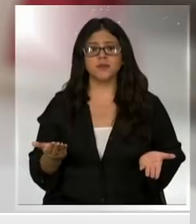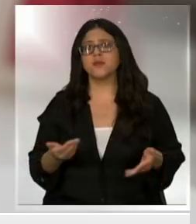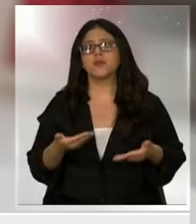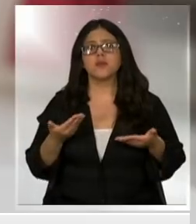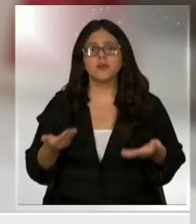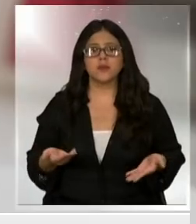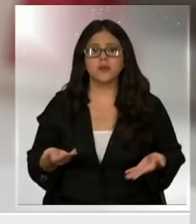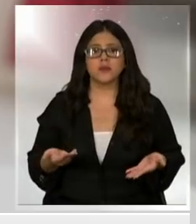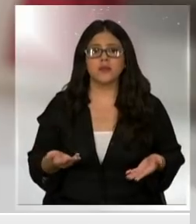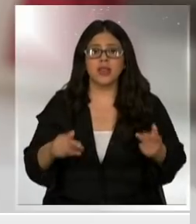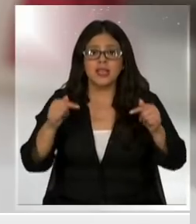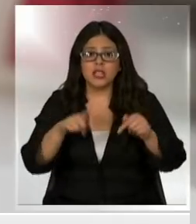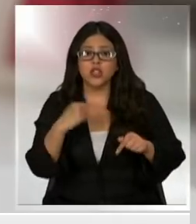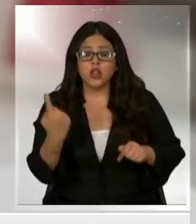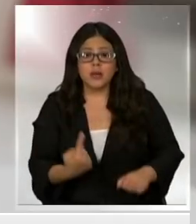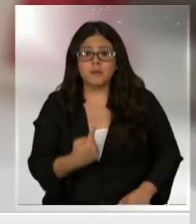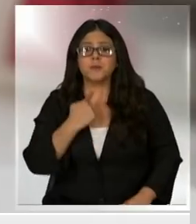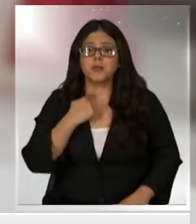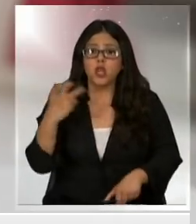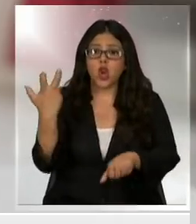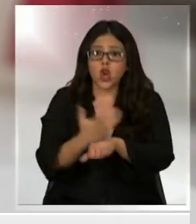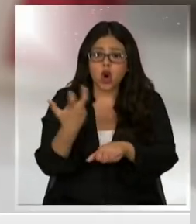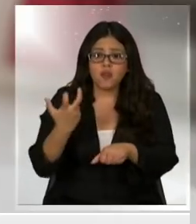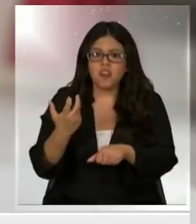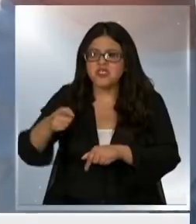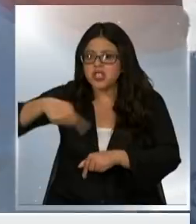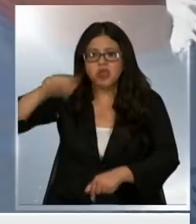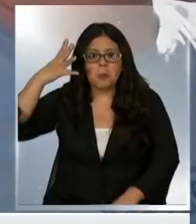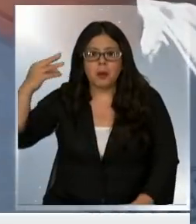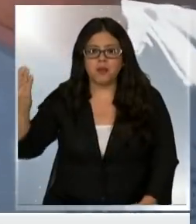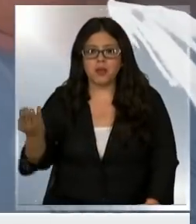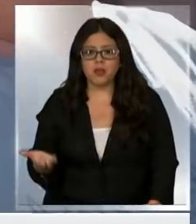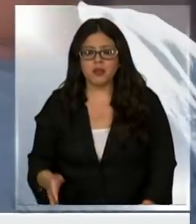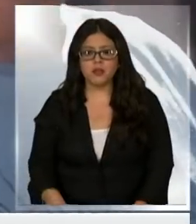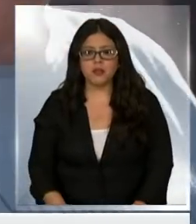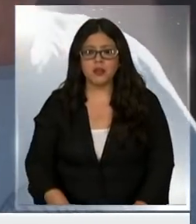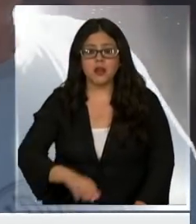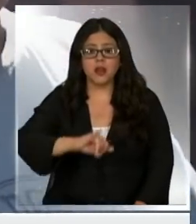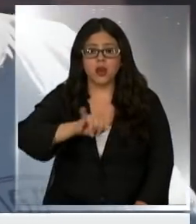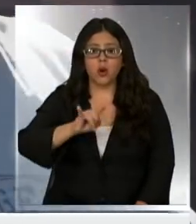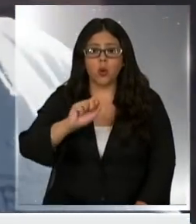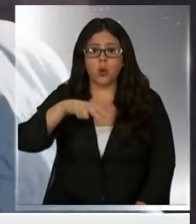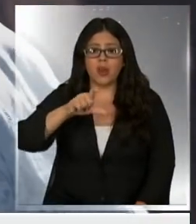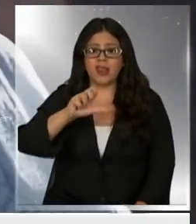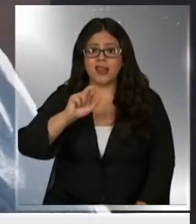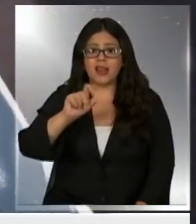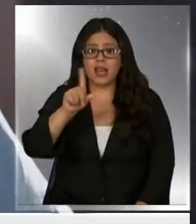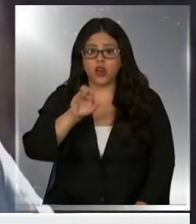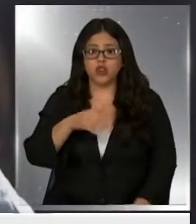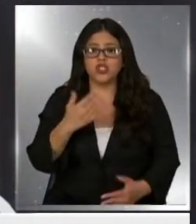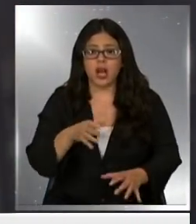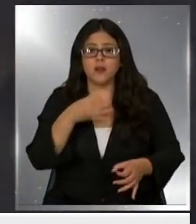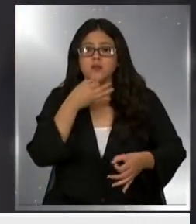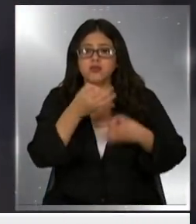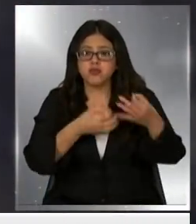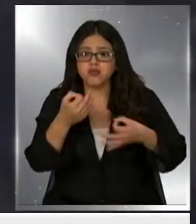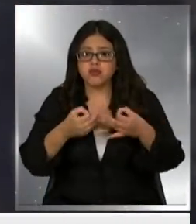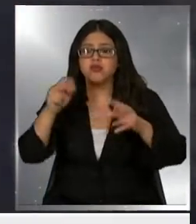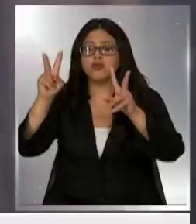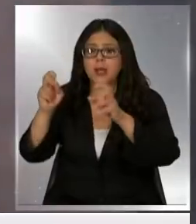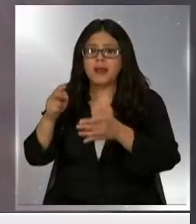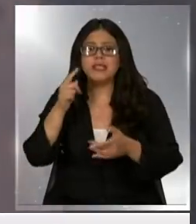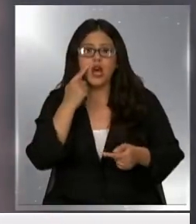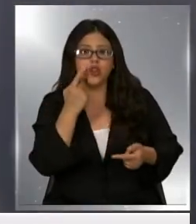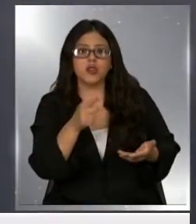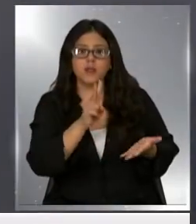Entonces, y aquí uno sufre un portonazo, sufre un robo y se olvidó. Juan Carlos emite este juicio a partir de su conocimiento de la